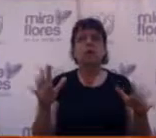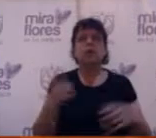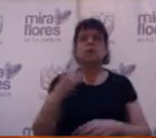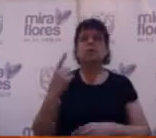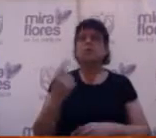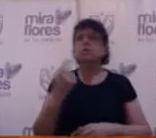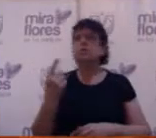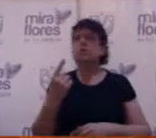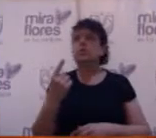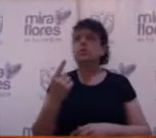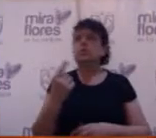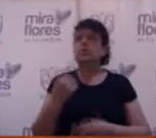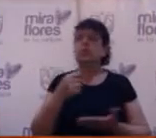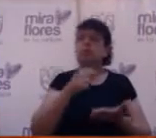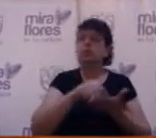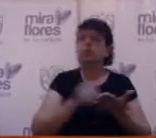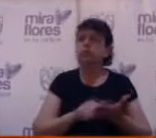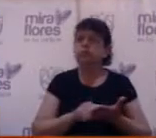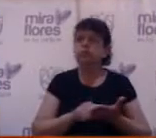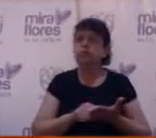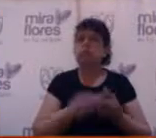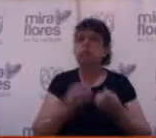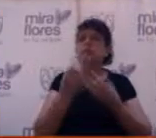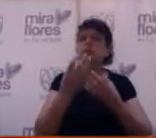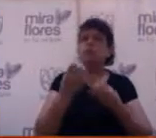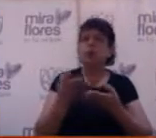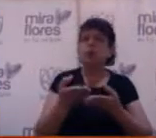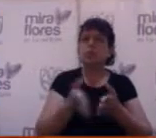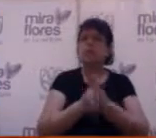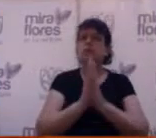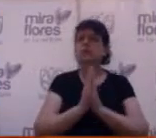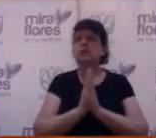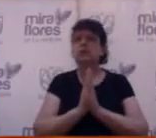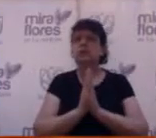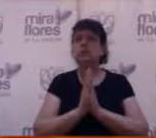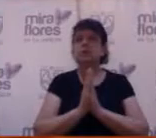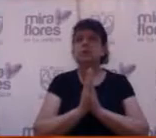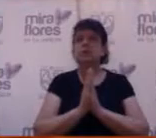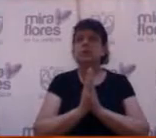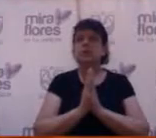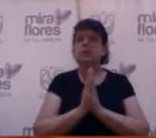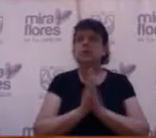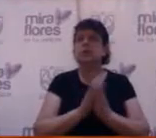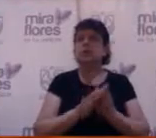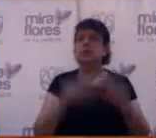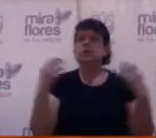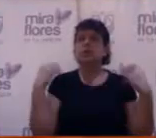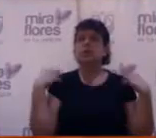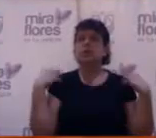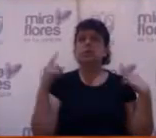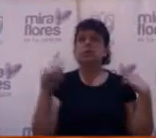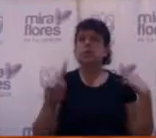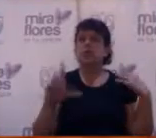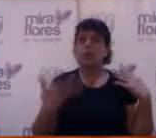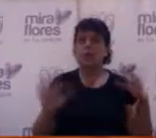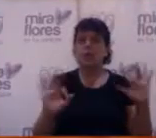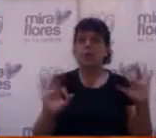despacho, sección informes y pedidos, que usted ya ha adelantado que hay unos informes. En despacho no tenemos nada. No, señor alcalde. Muy